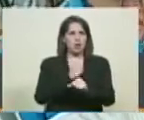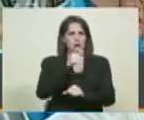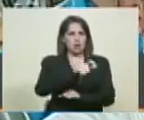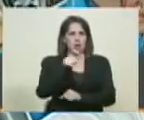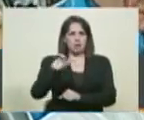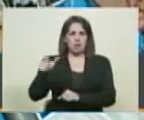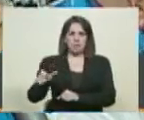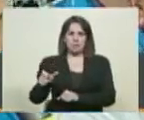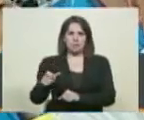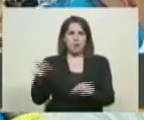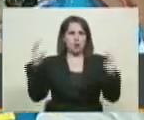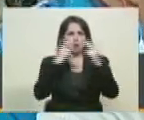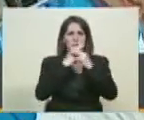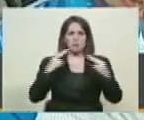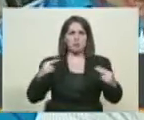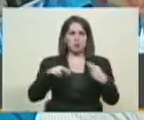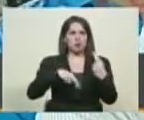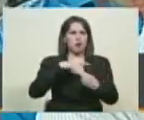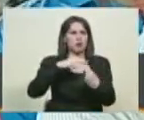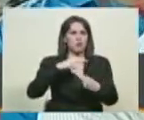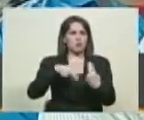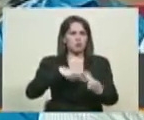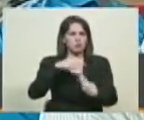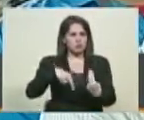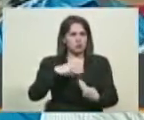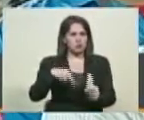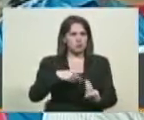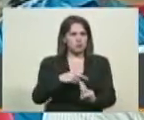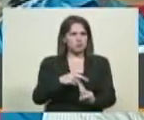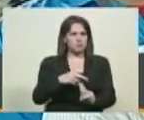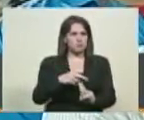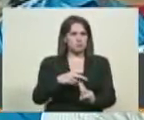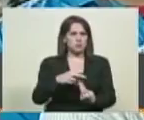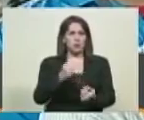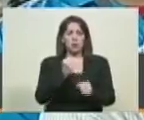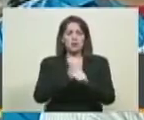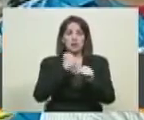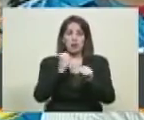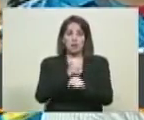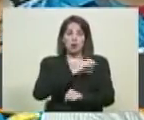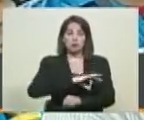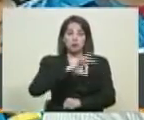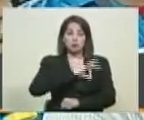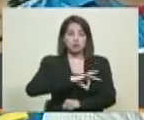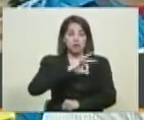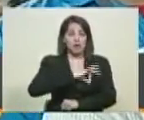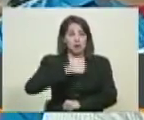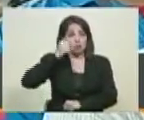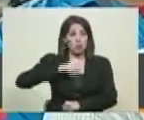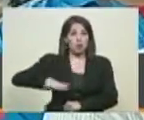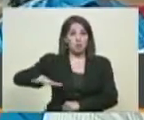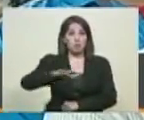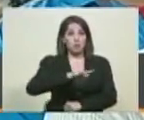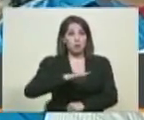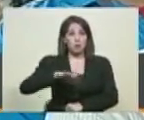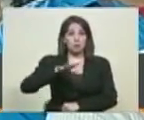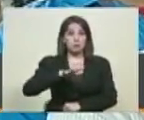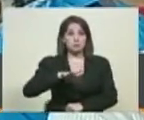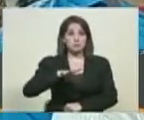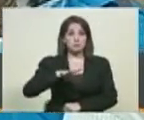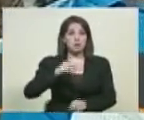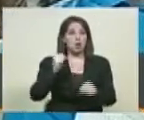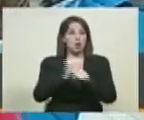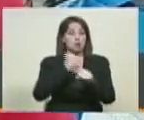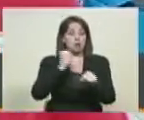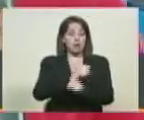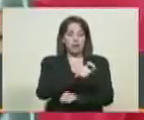la cual están comprometidos con la revolución, están comprometidos con la labor social, con el pueblo. Esos trabajadores